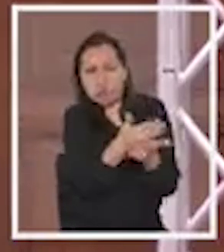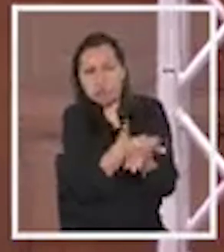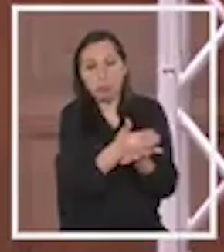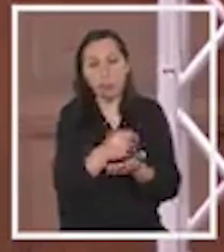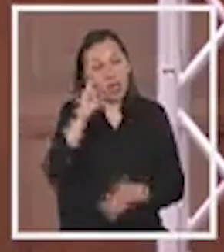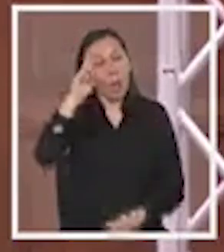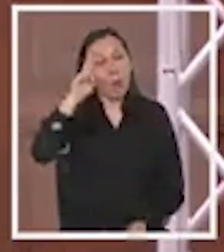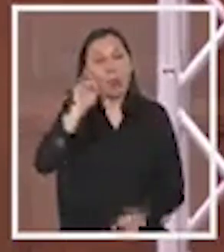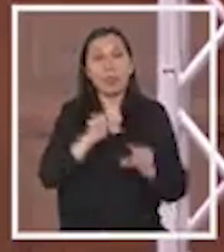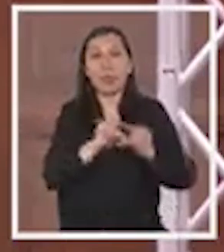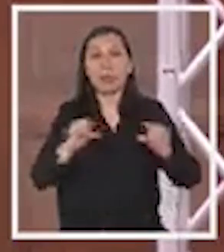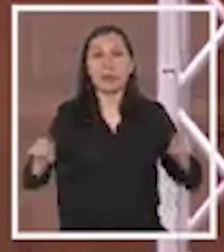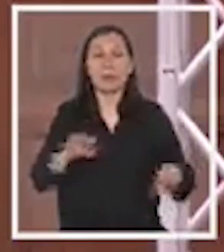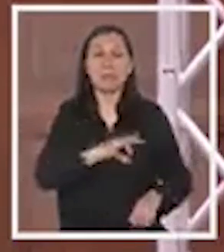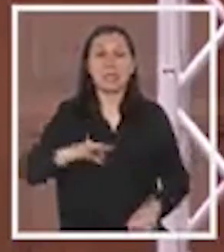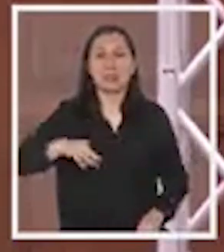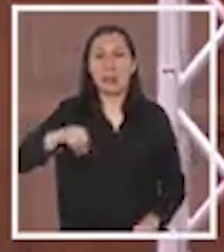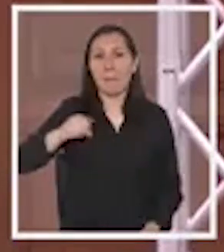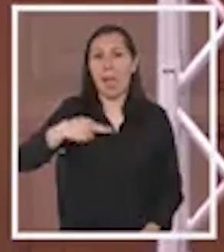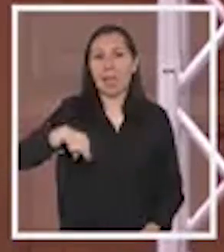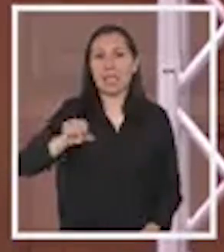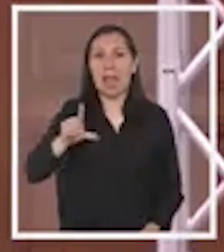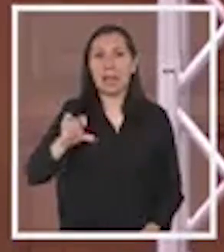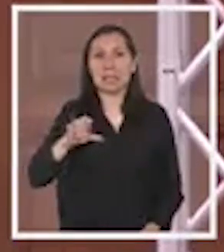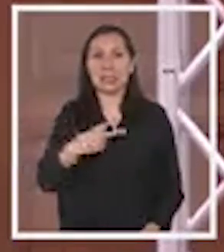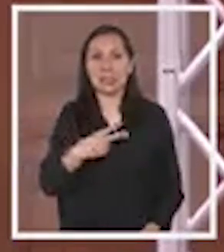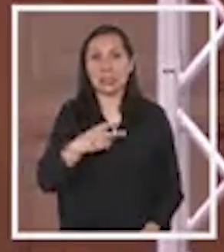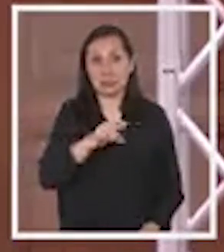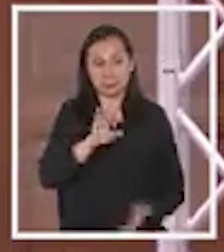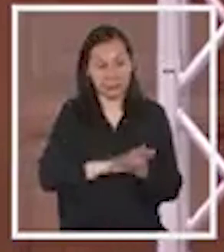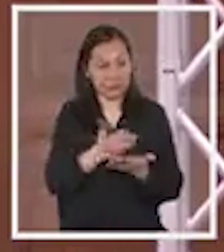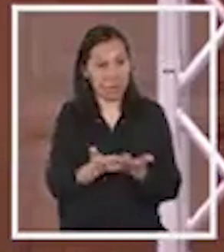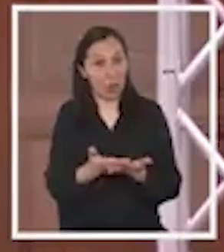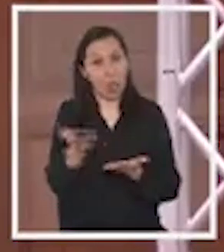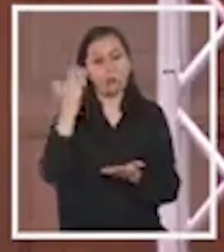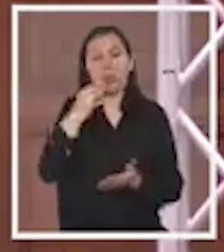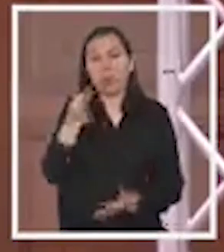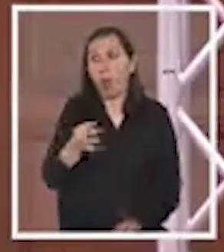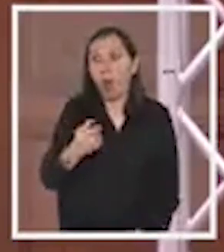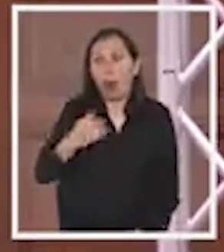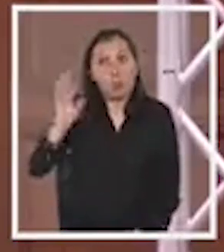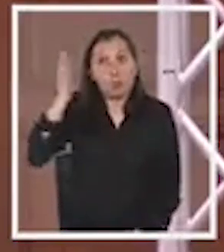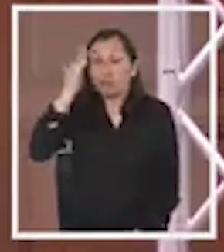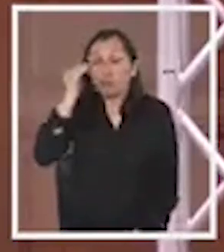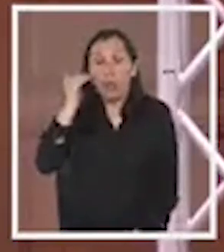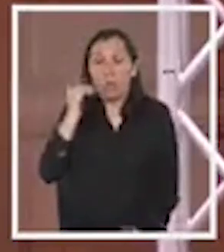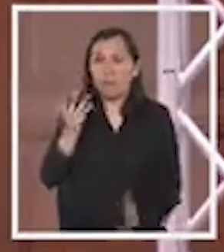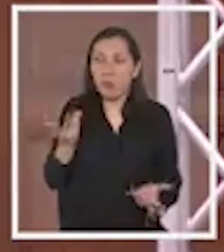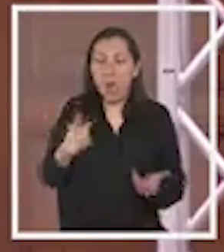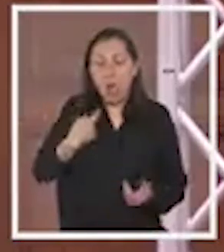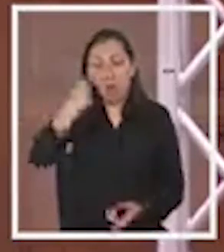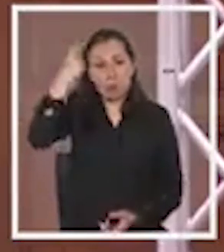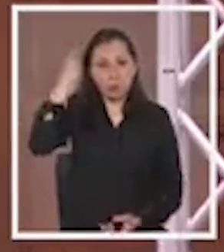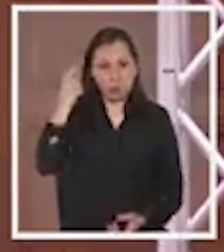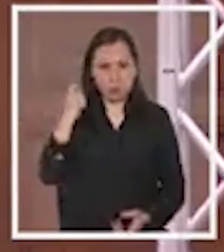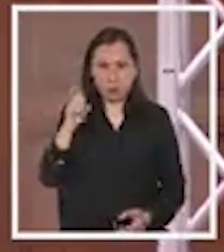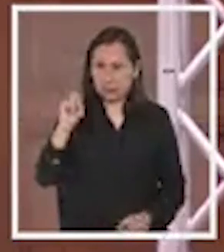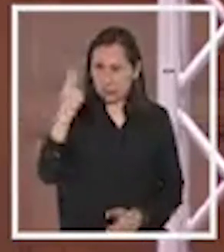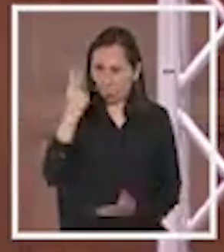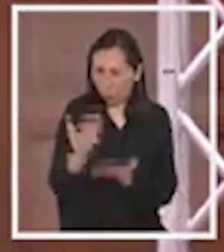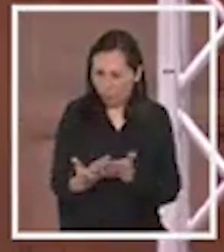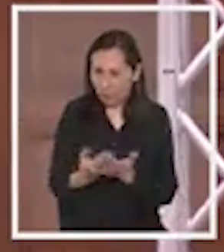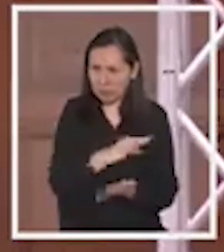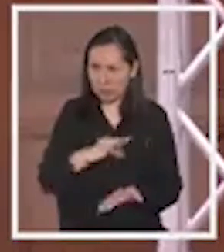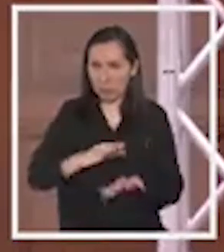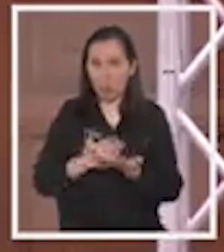acuerdan de la frase del ministro Mañalich? En su momento, cuando decía que no sabía, no era consciente, habiendo sido por segunda vez